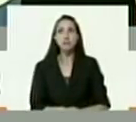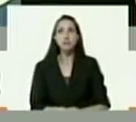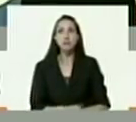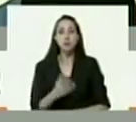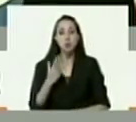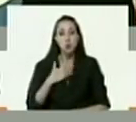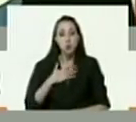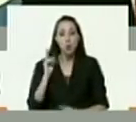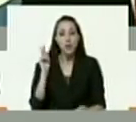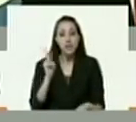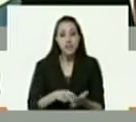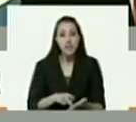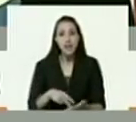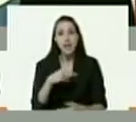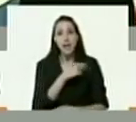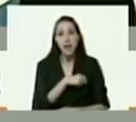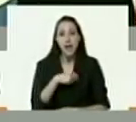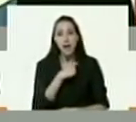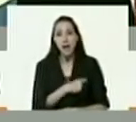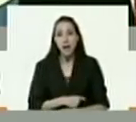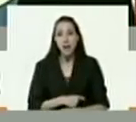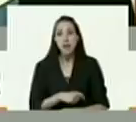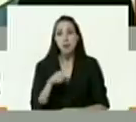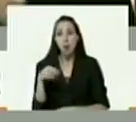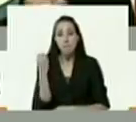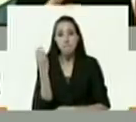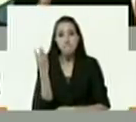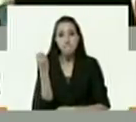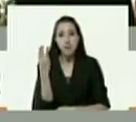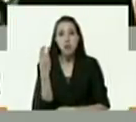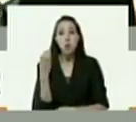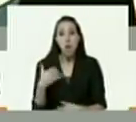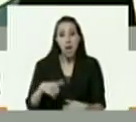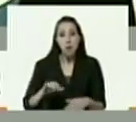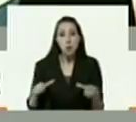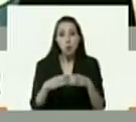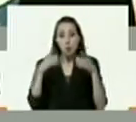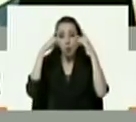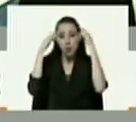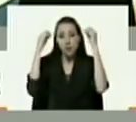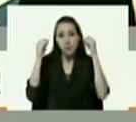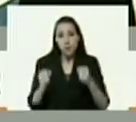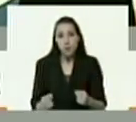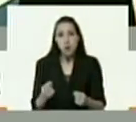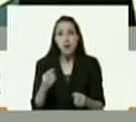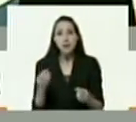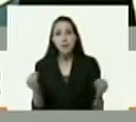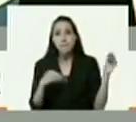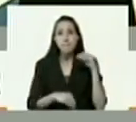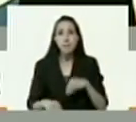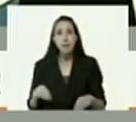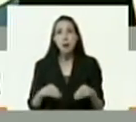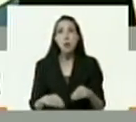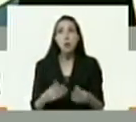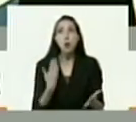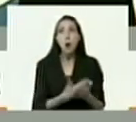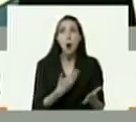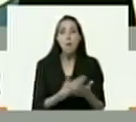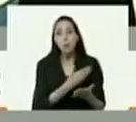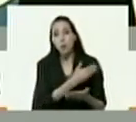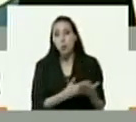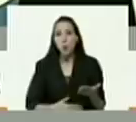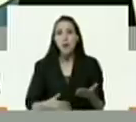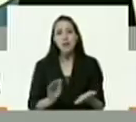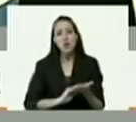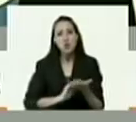a Ginebra a un panel donde están un grupo de expertos preparando una propuesta de resolución ante